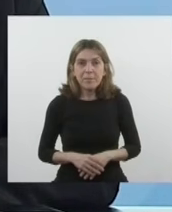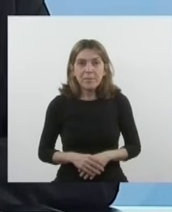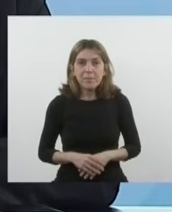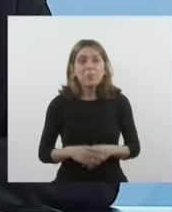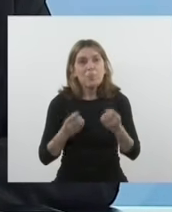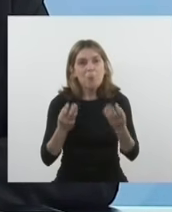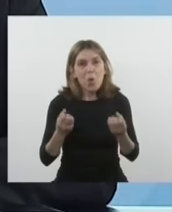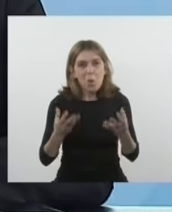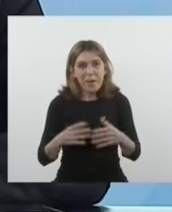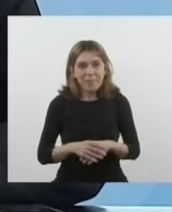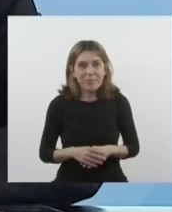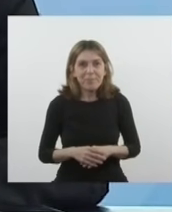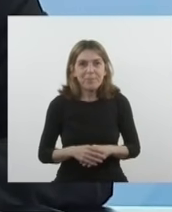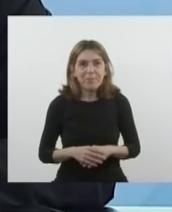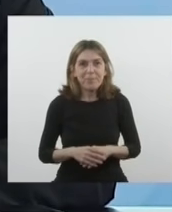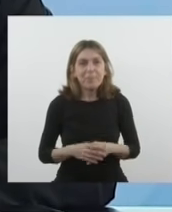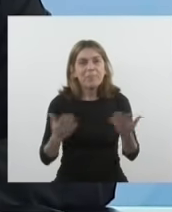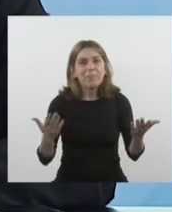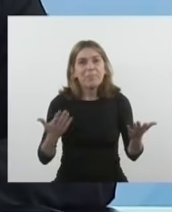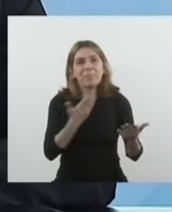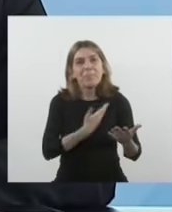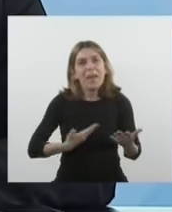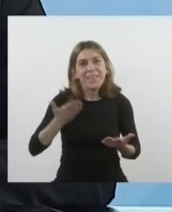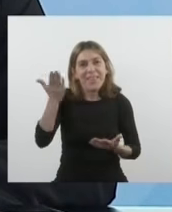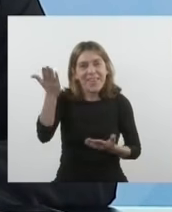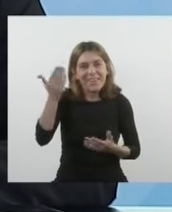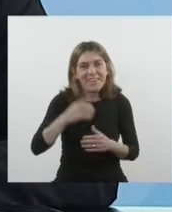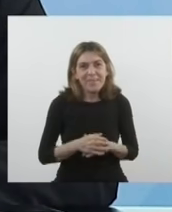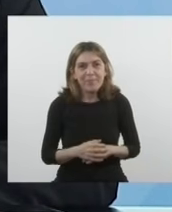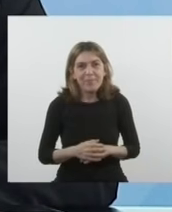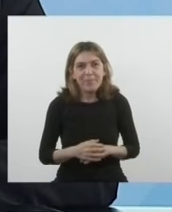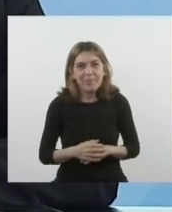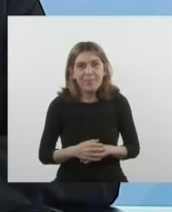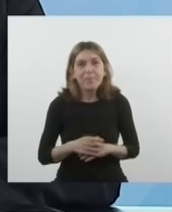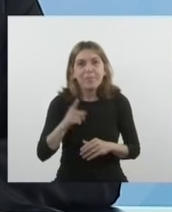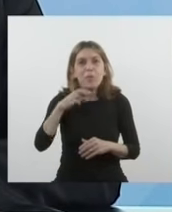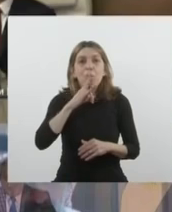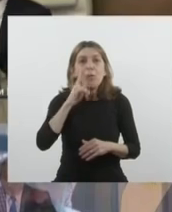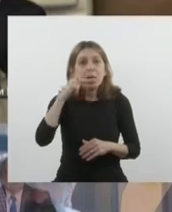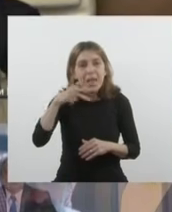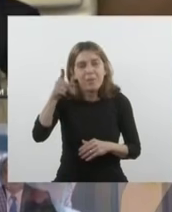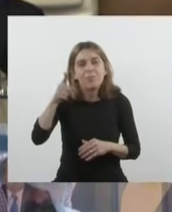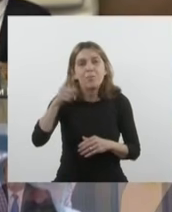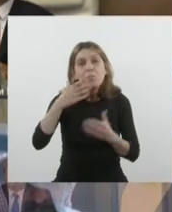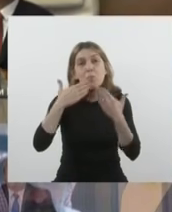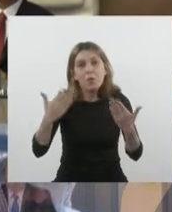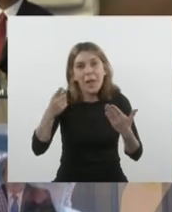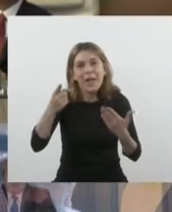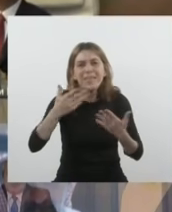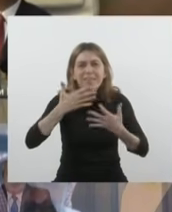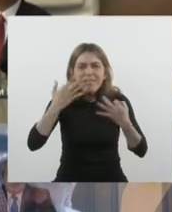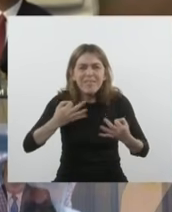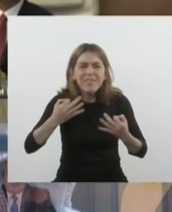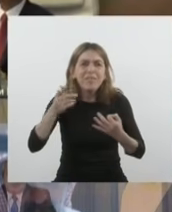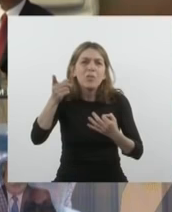muy bien señor presidente las mier botín muchas gracias realmente por